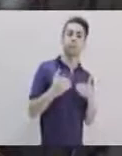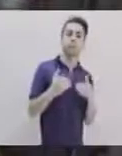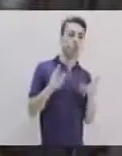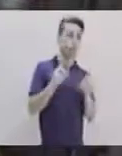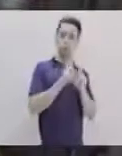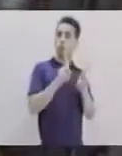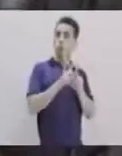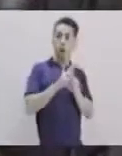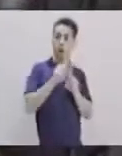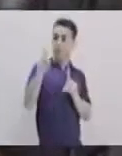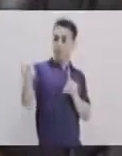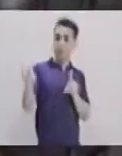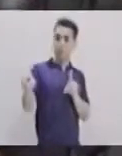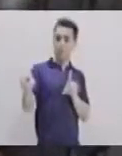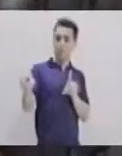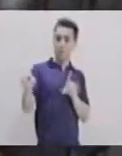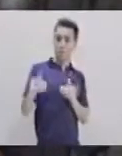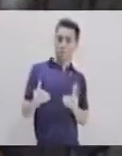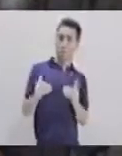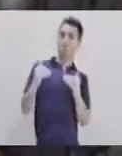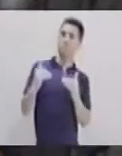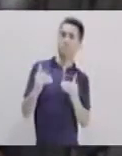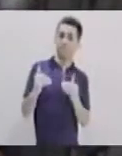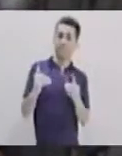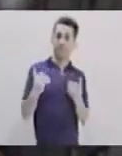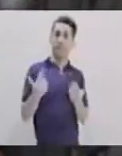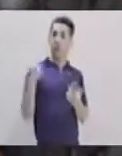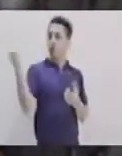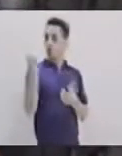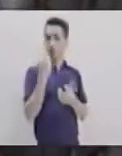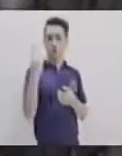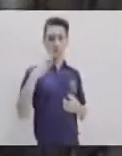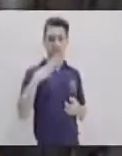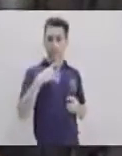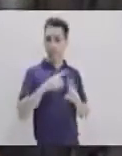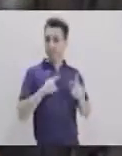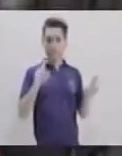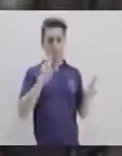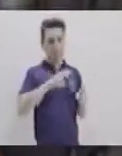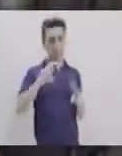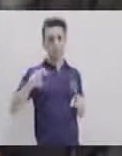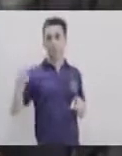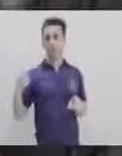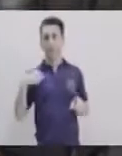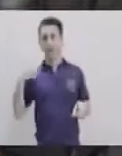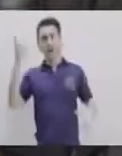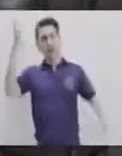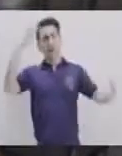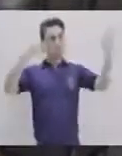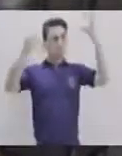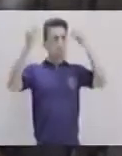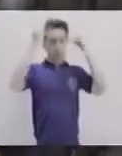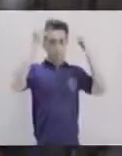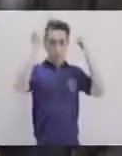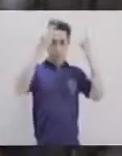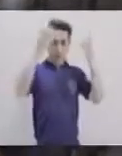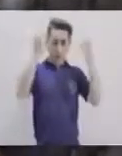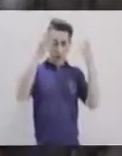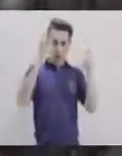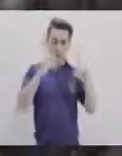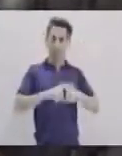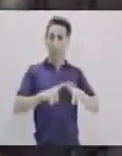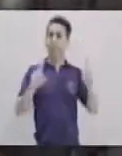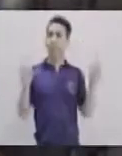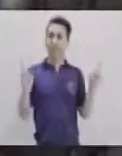la afrontas tú. Todos tenemos diferentes necesidades, procesamos la información totalmente